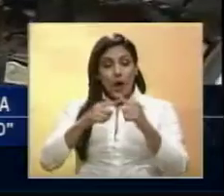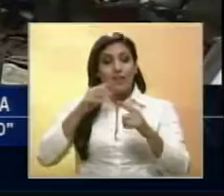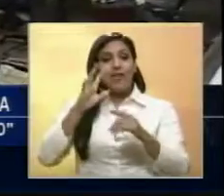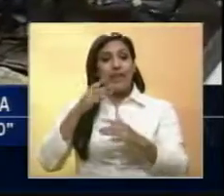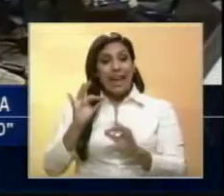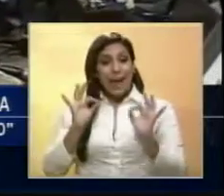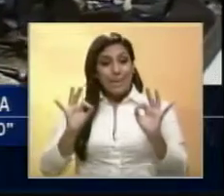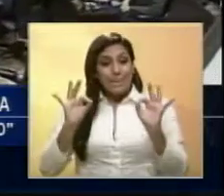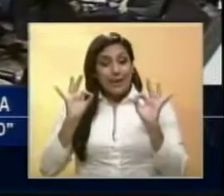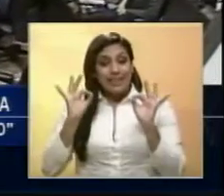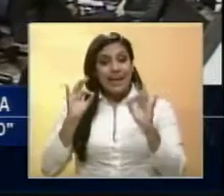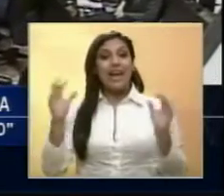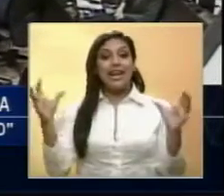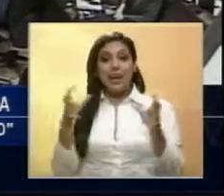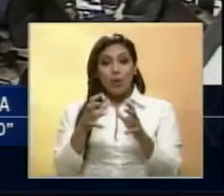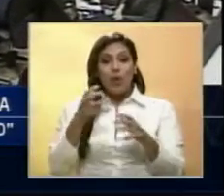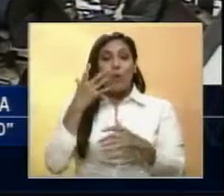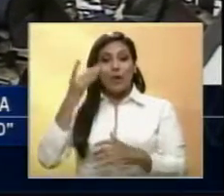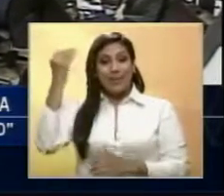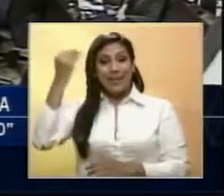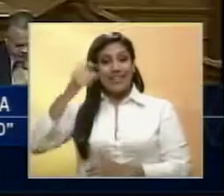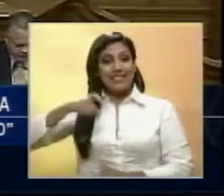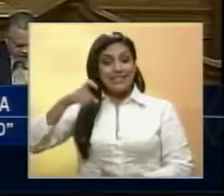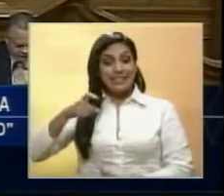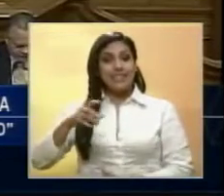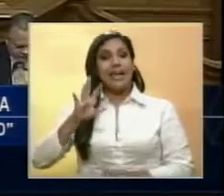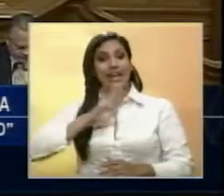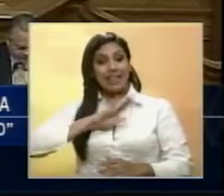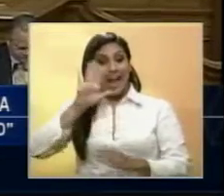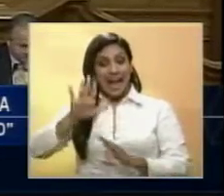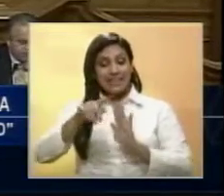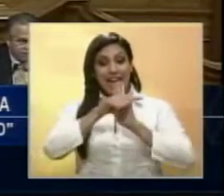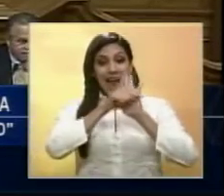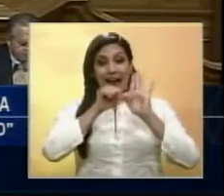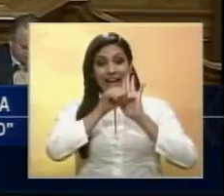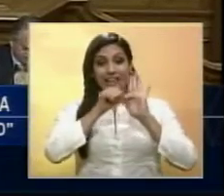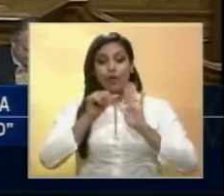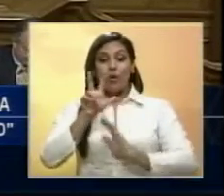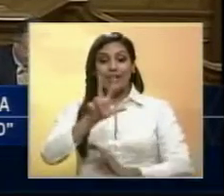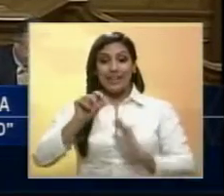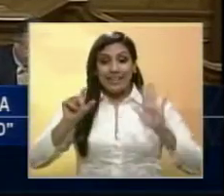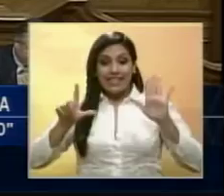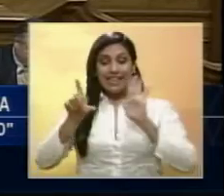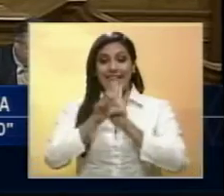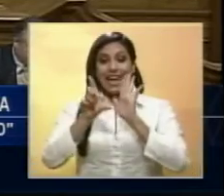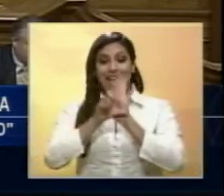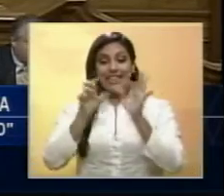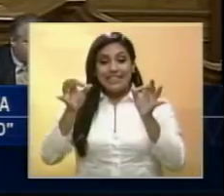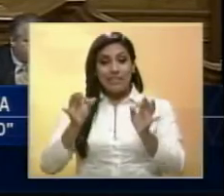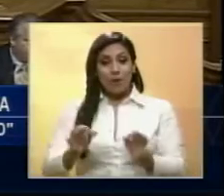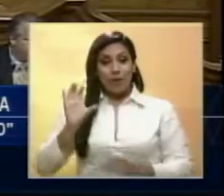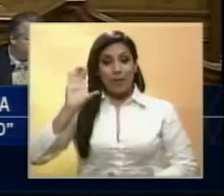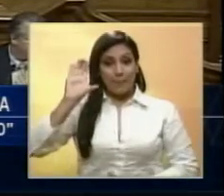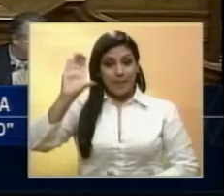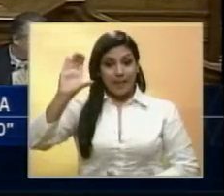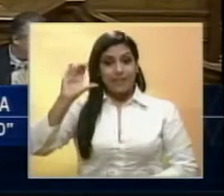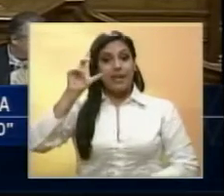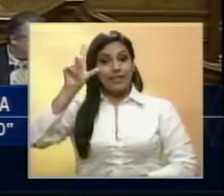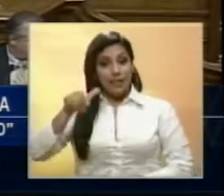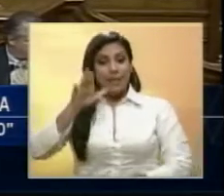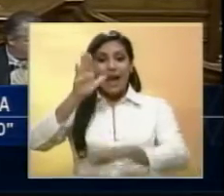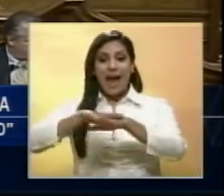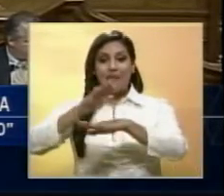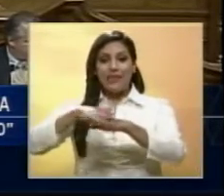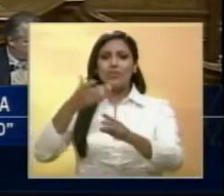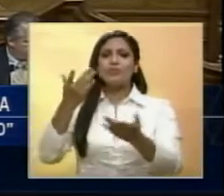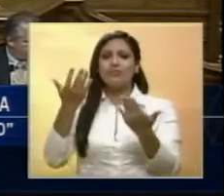circunstancias extraordinarias cuando se considere necesario, como lo establece el artículo 37 de la Ley Orgánica de Seguridad de la Nación, por lo que